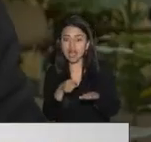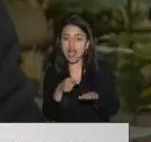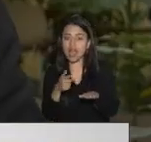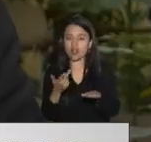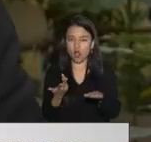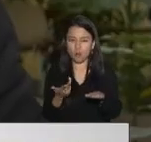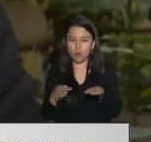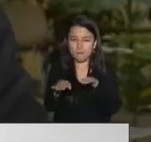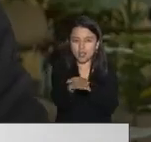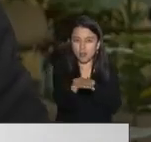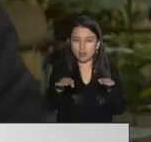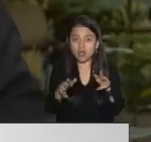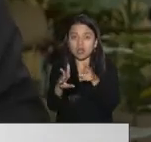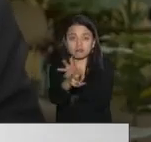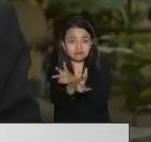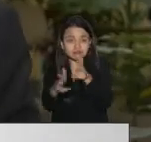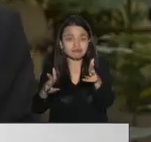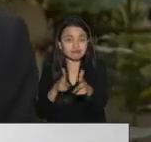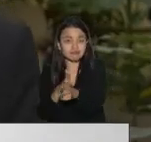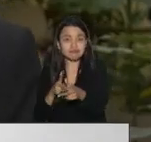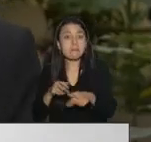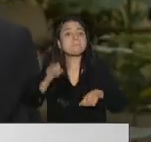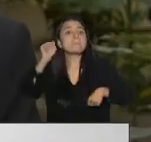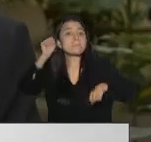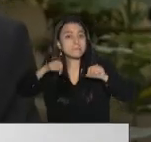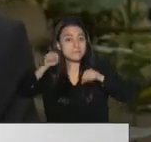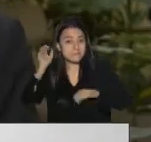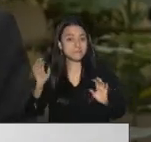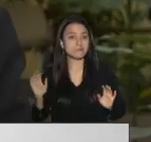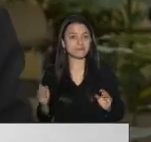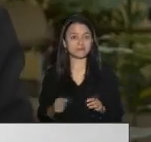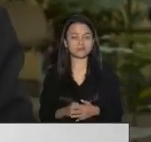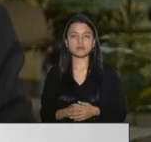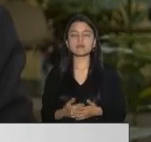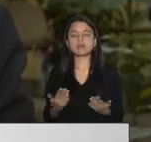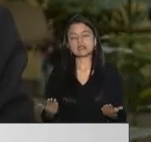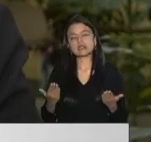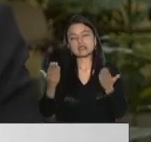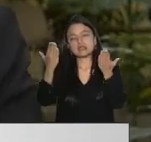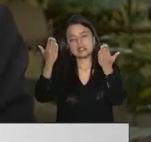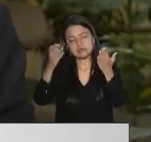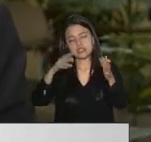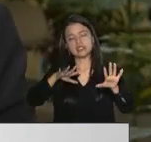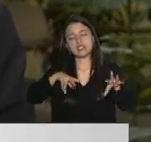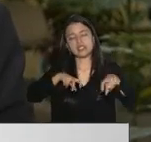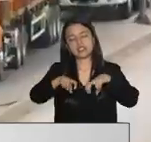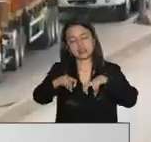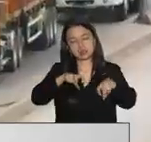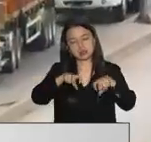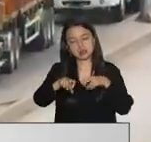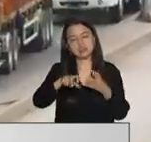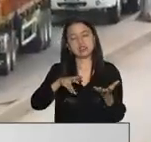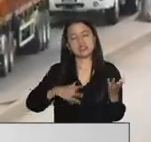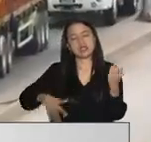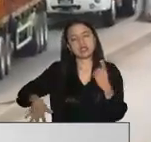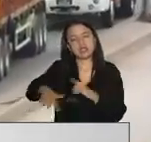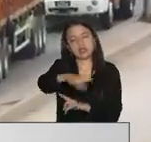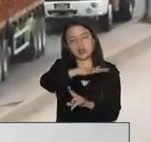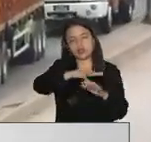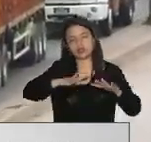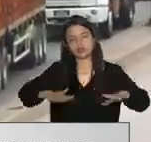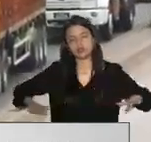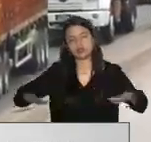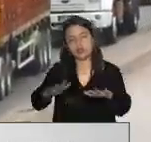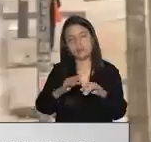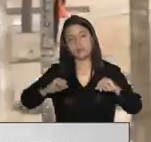cual cualquier restricción o incentivo a la circulación en Bogotá se haga con base ya no en el número de la placa, sino realmente en